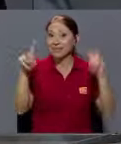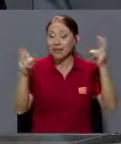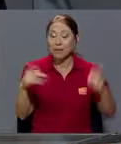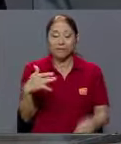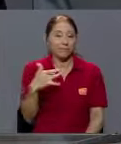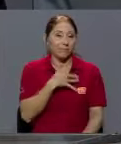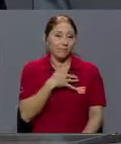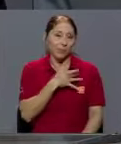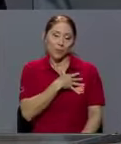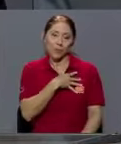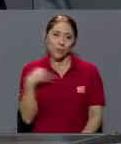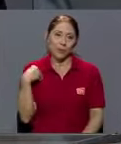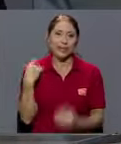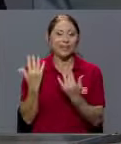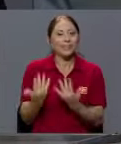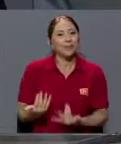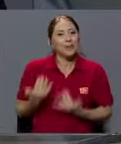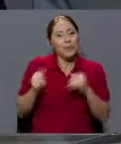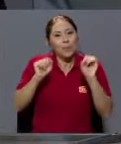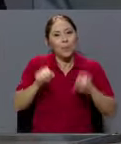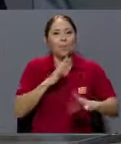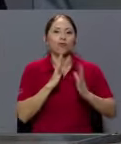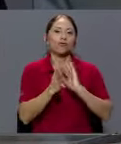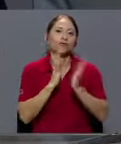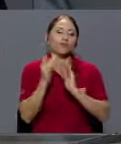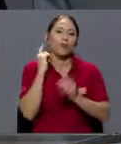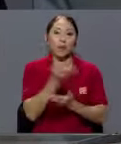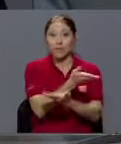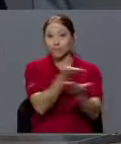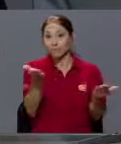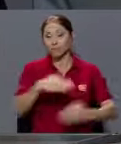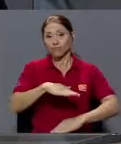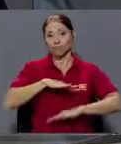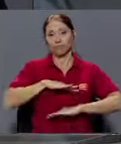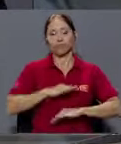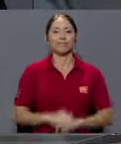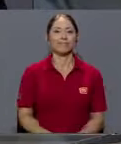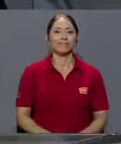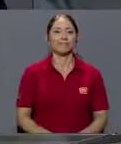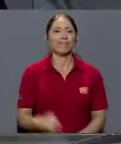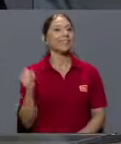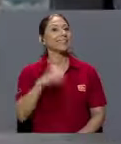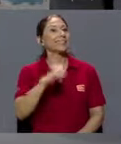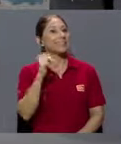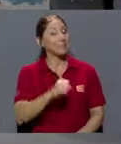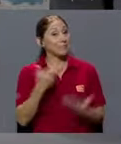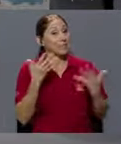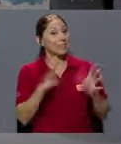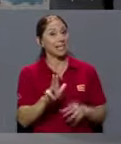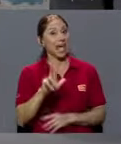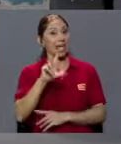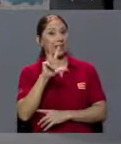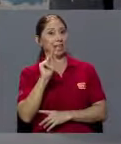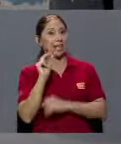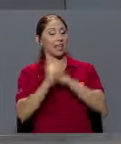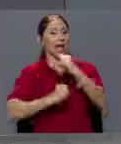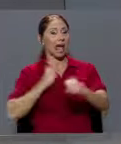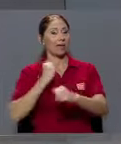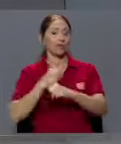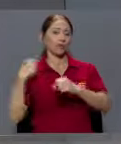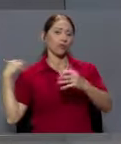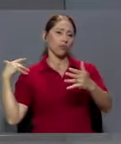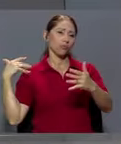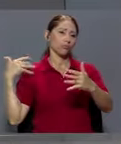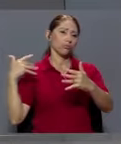tema que nos apasiona y que esperamos poder conversar para satisfacción de todos los públicos. Sí, 30 años ya